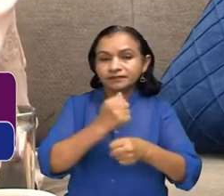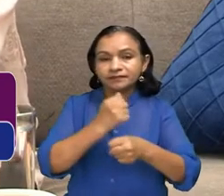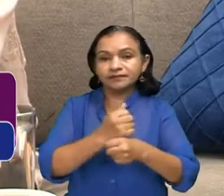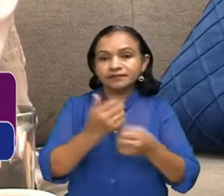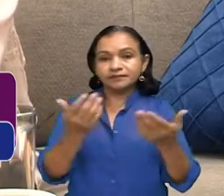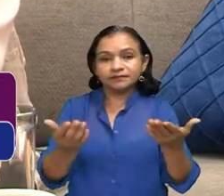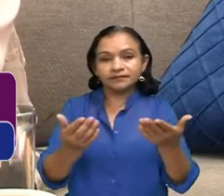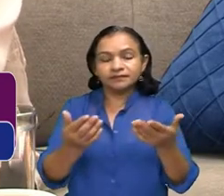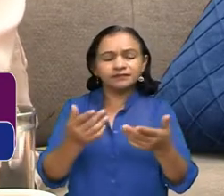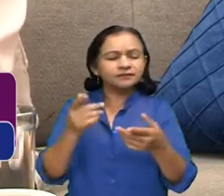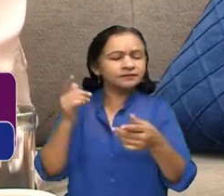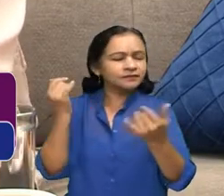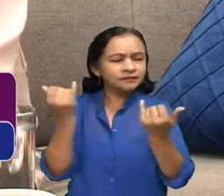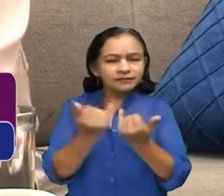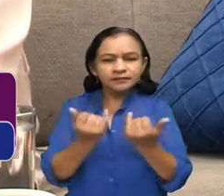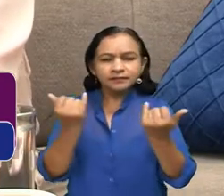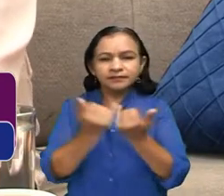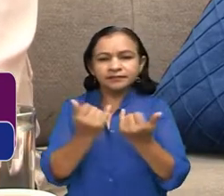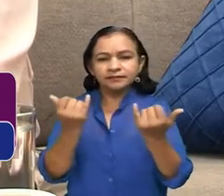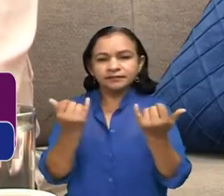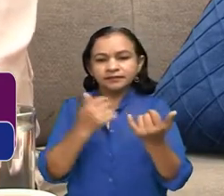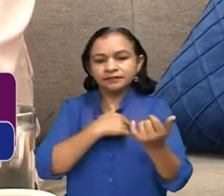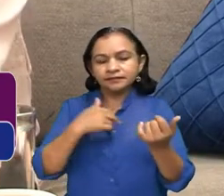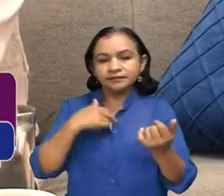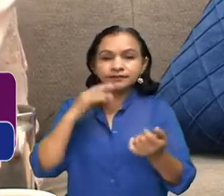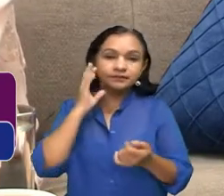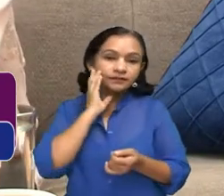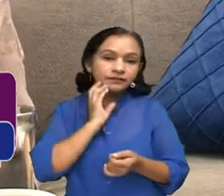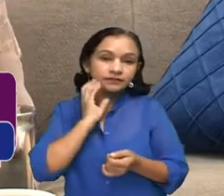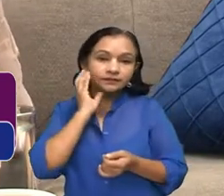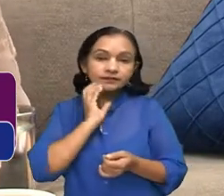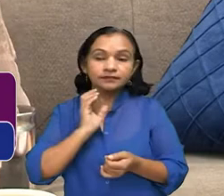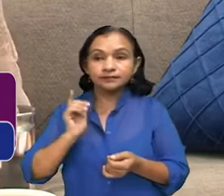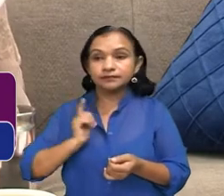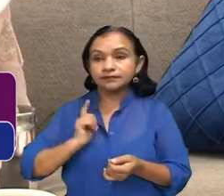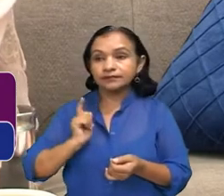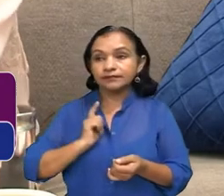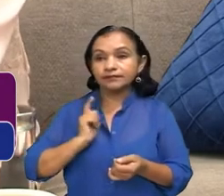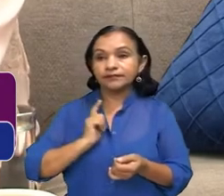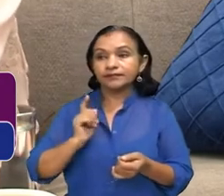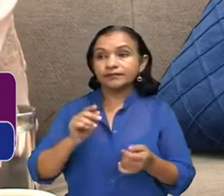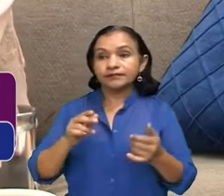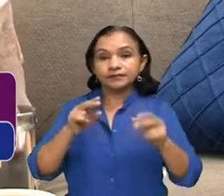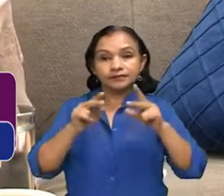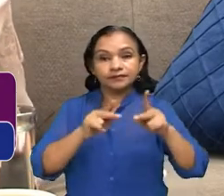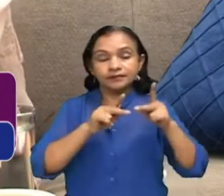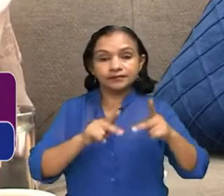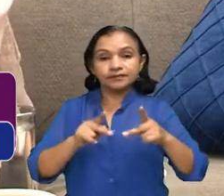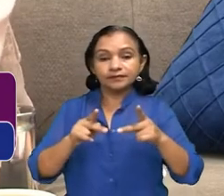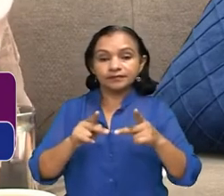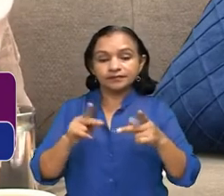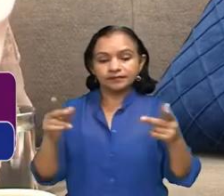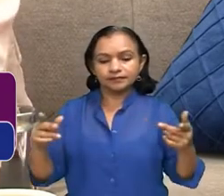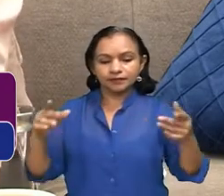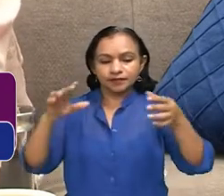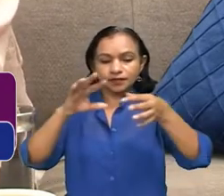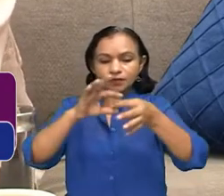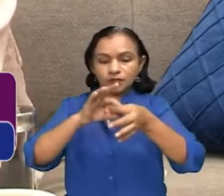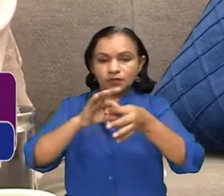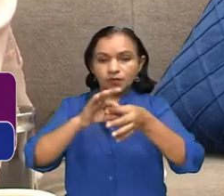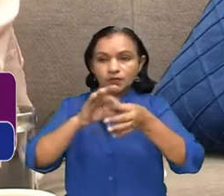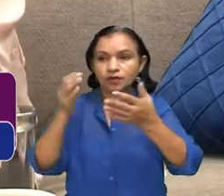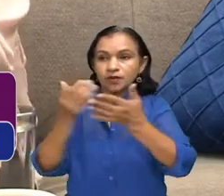por bastante tiempo, de también la experiencia que ya tenían los artesanos de bambú. Combinarlo con estos